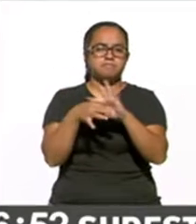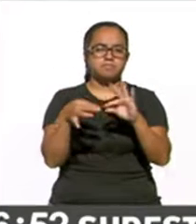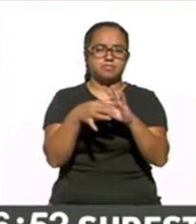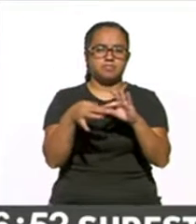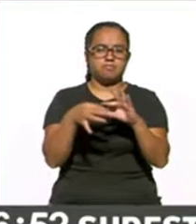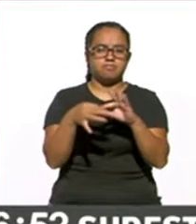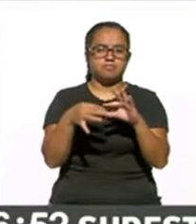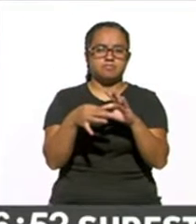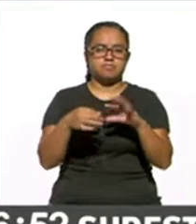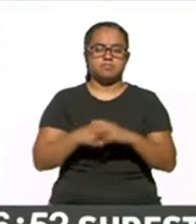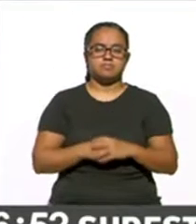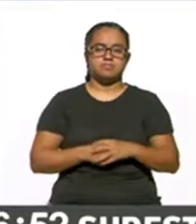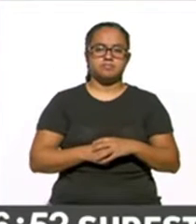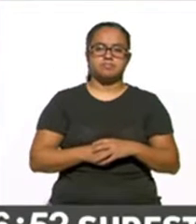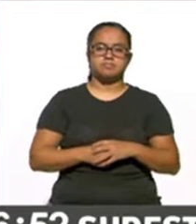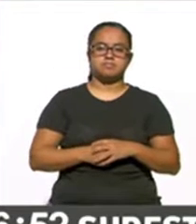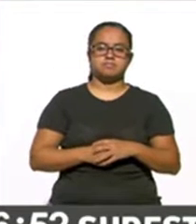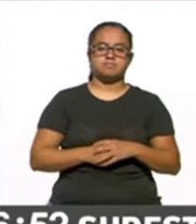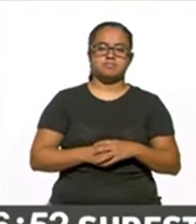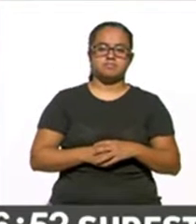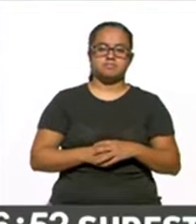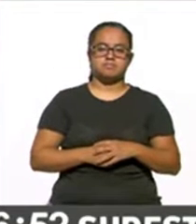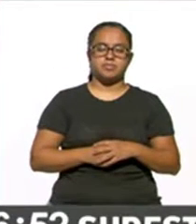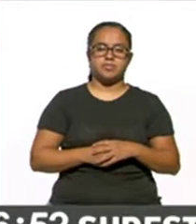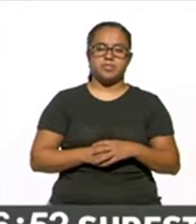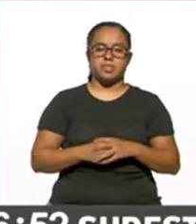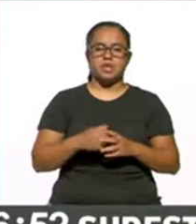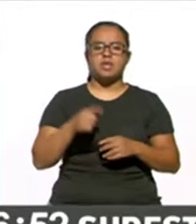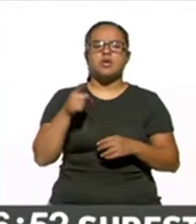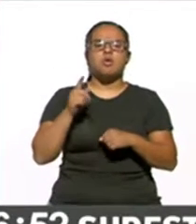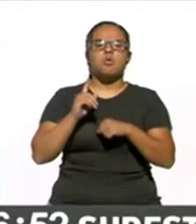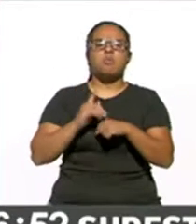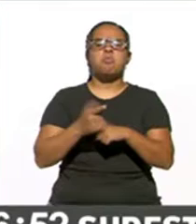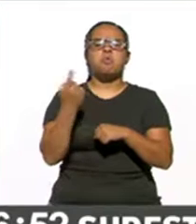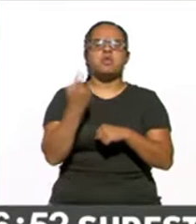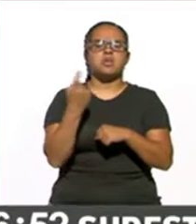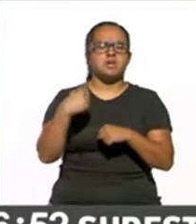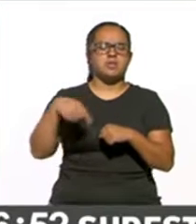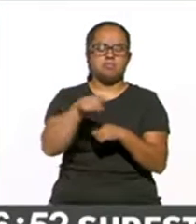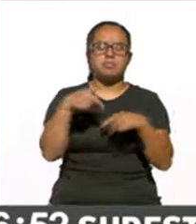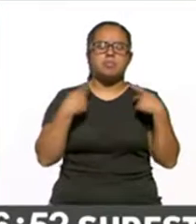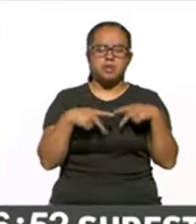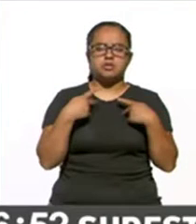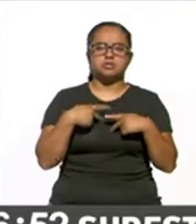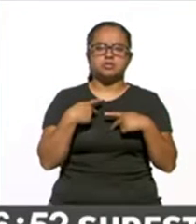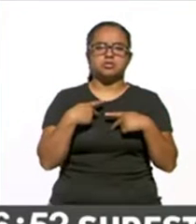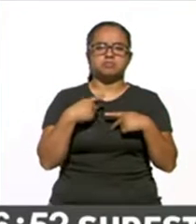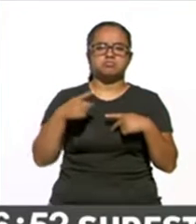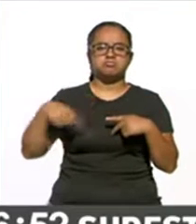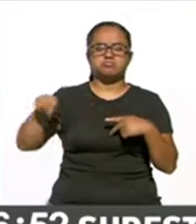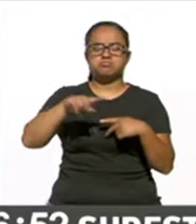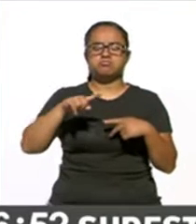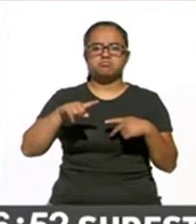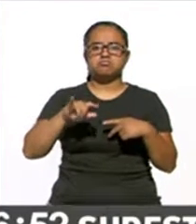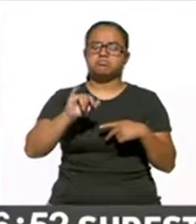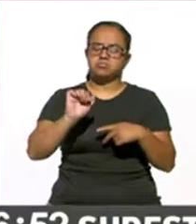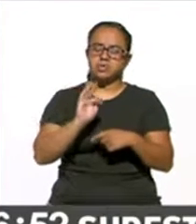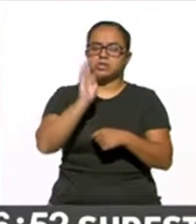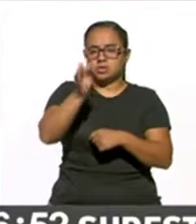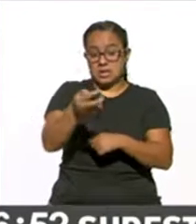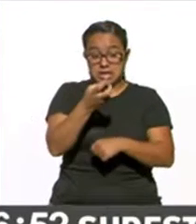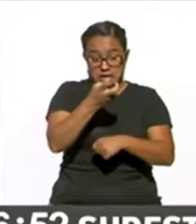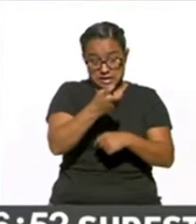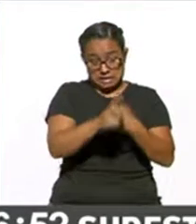explico, están las causales que la gente está dispuesta a